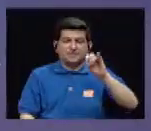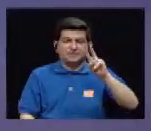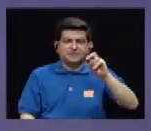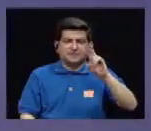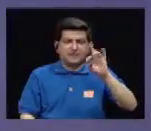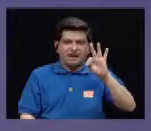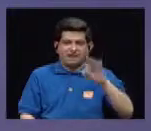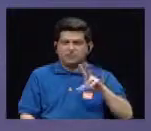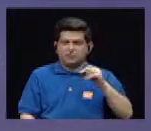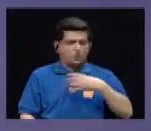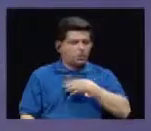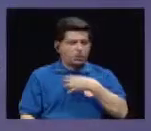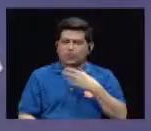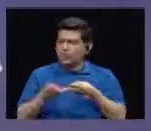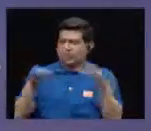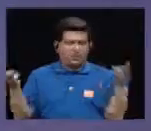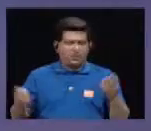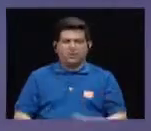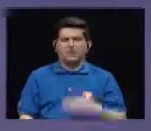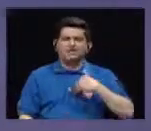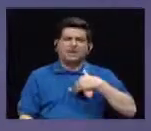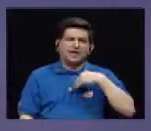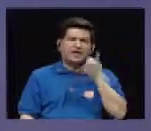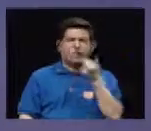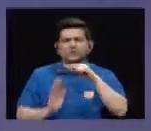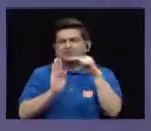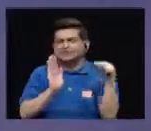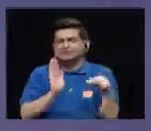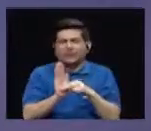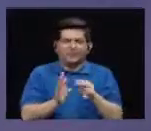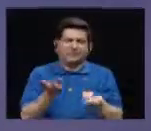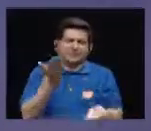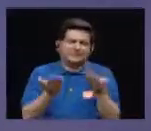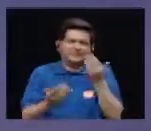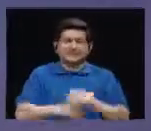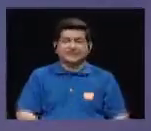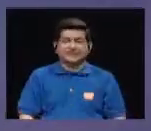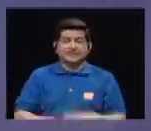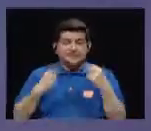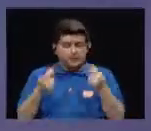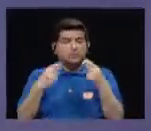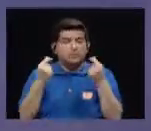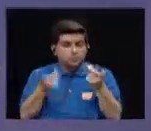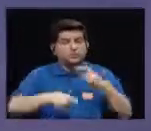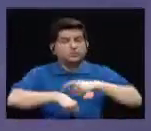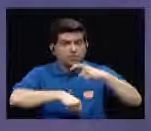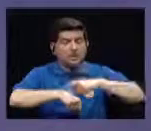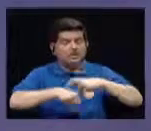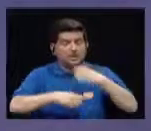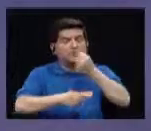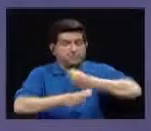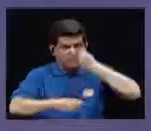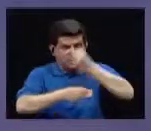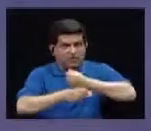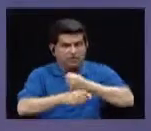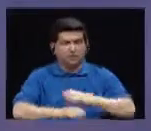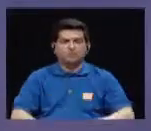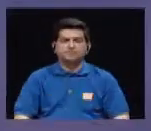como material propio. Uh-huh. ¿Verdad? Entonces teníamos como otros estándares y, claro, y prisa y tiempo por de supuesto, producción,